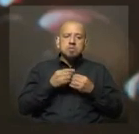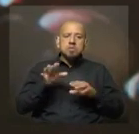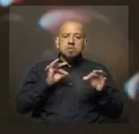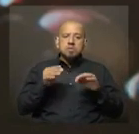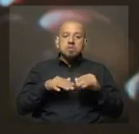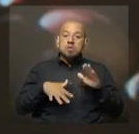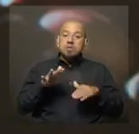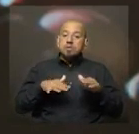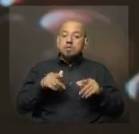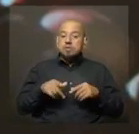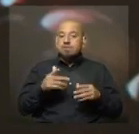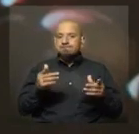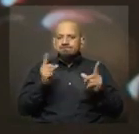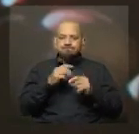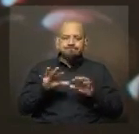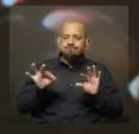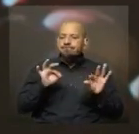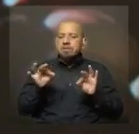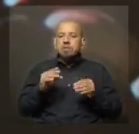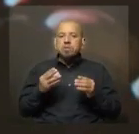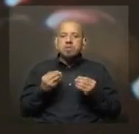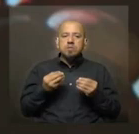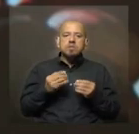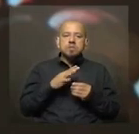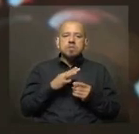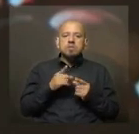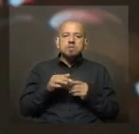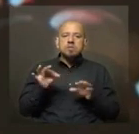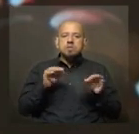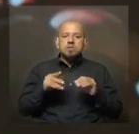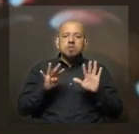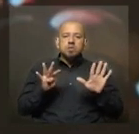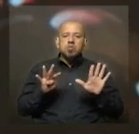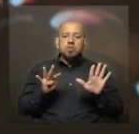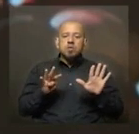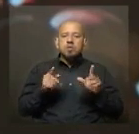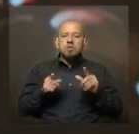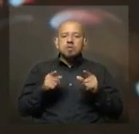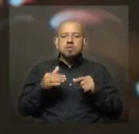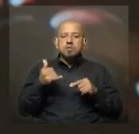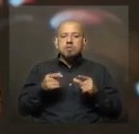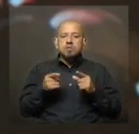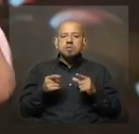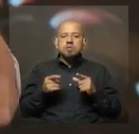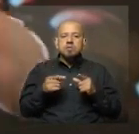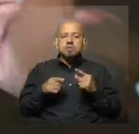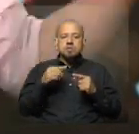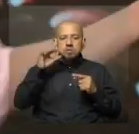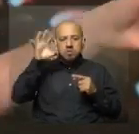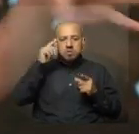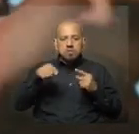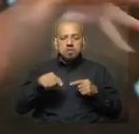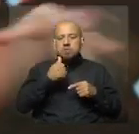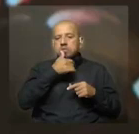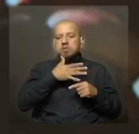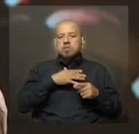momentos que es un poco más complicado porque tenés que elegir 9 que cumplan con esos requisitos. Me voy acordando de cosas de la